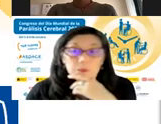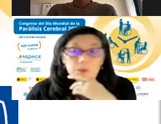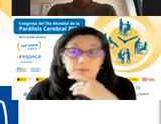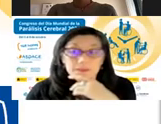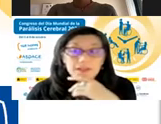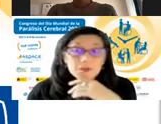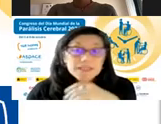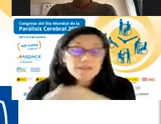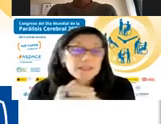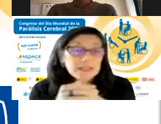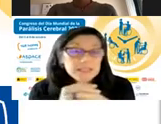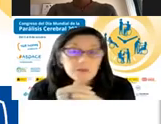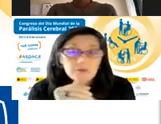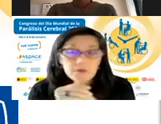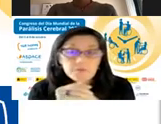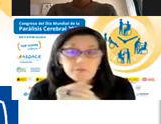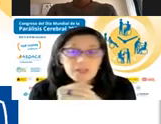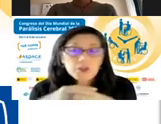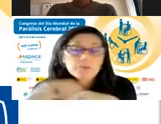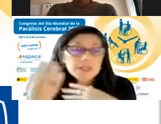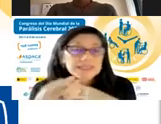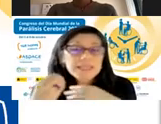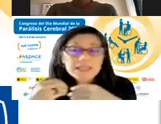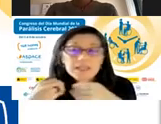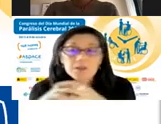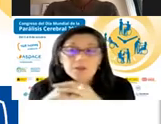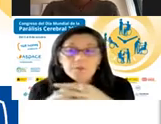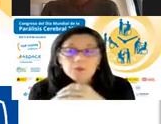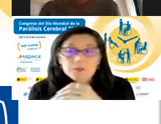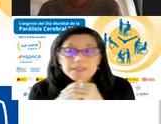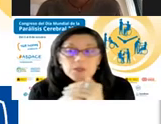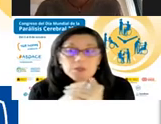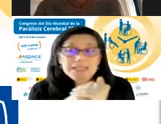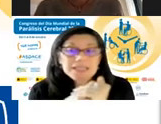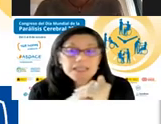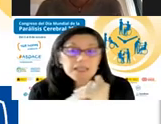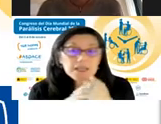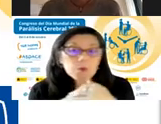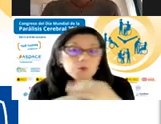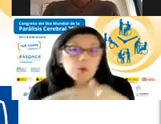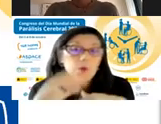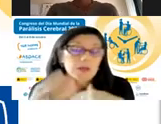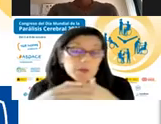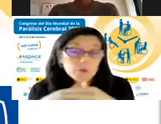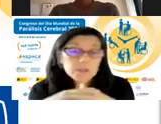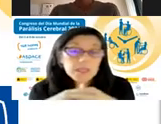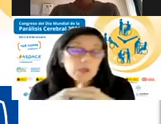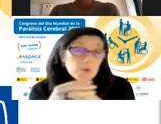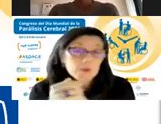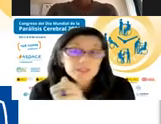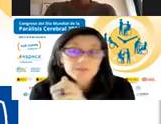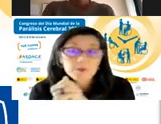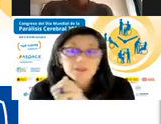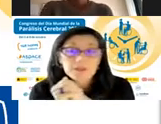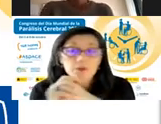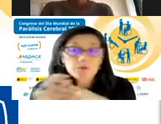Durante todo el seminario estará habilitada esta opción, donde podréis ir escribiendo las preguntas a no ser que se indique junto con la pregunta que o bien no